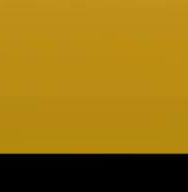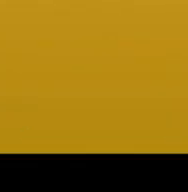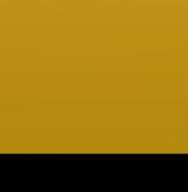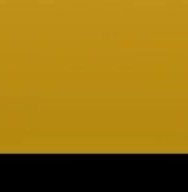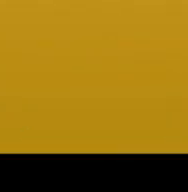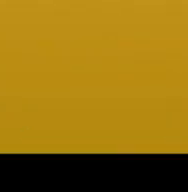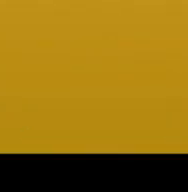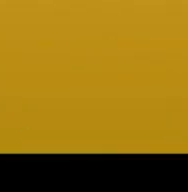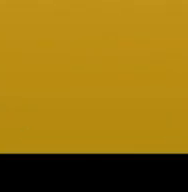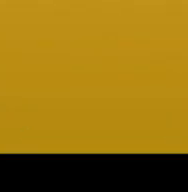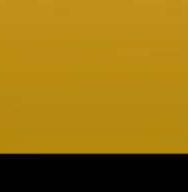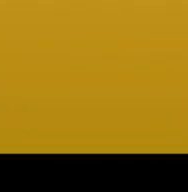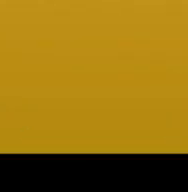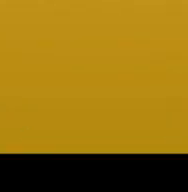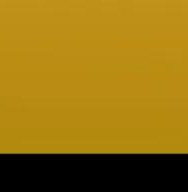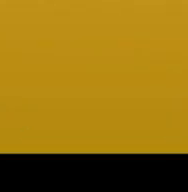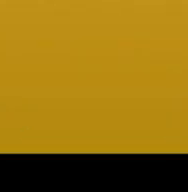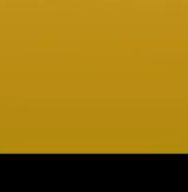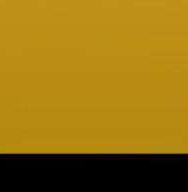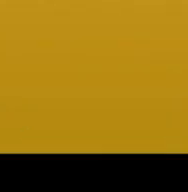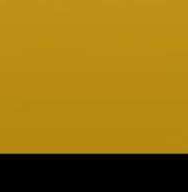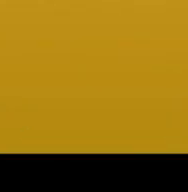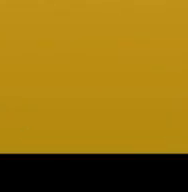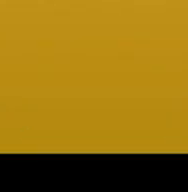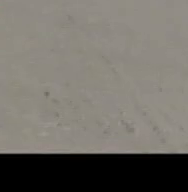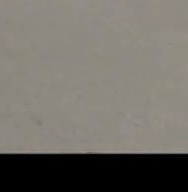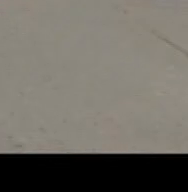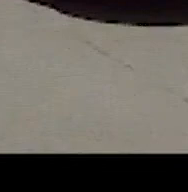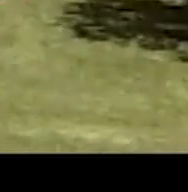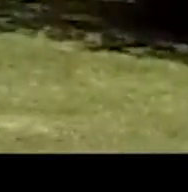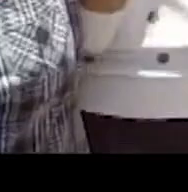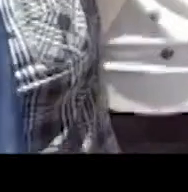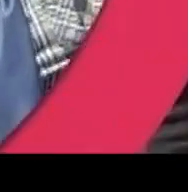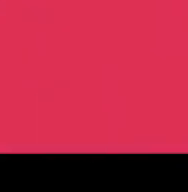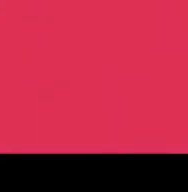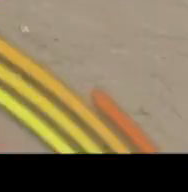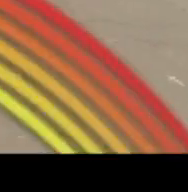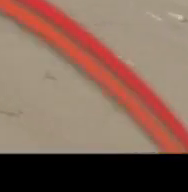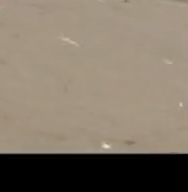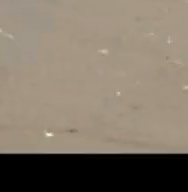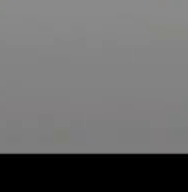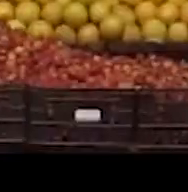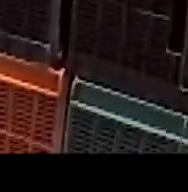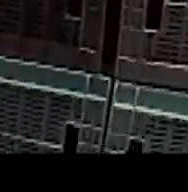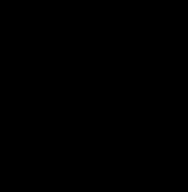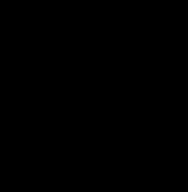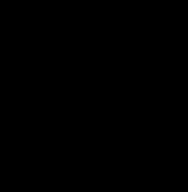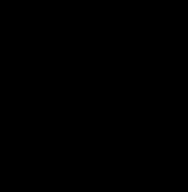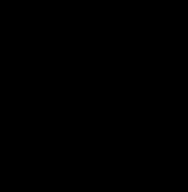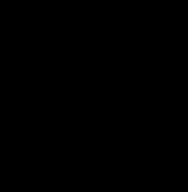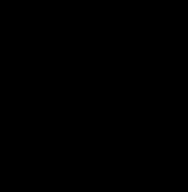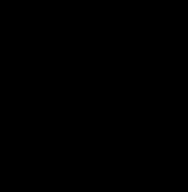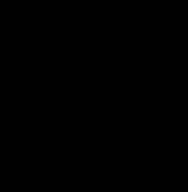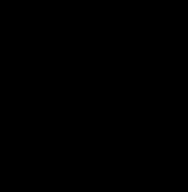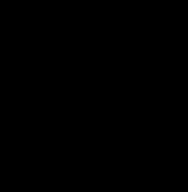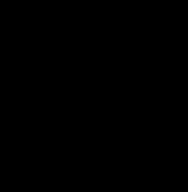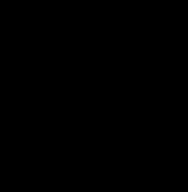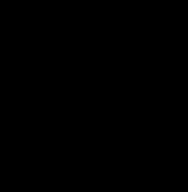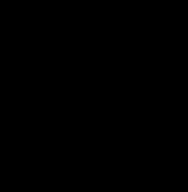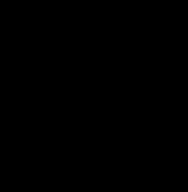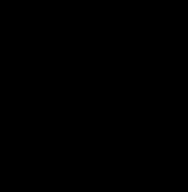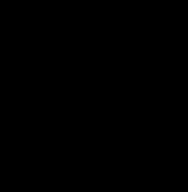360, los viernes a las 10:30 de la noche. En 13, Costa Rica Televisión.